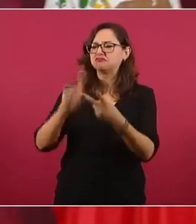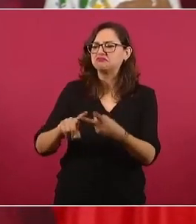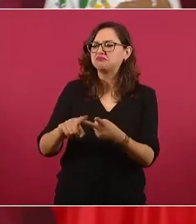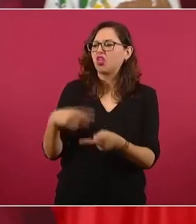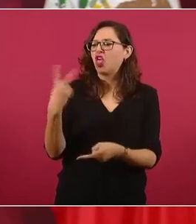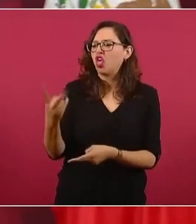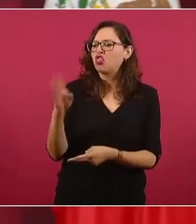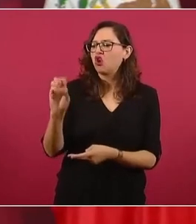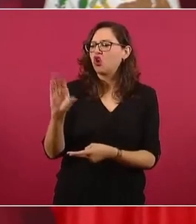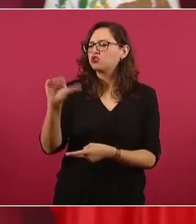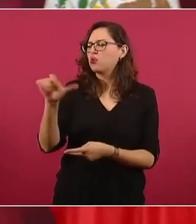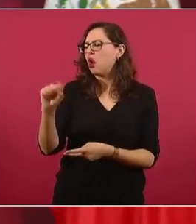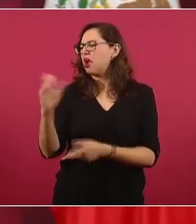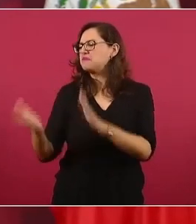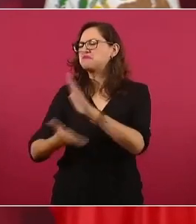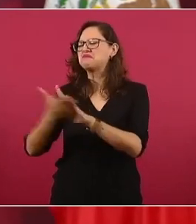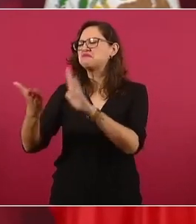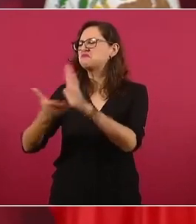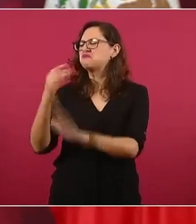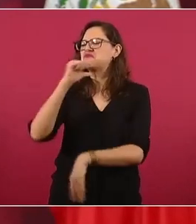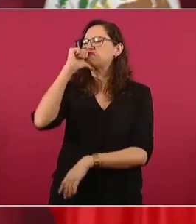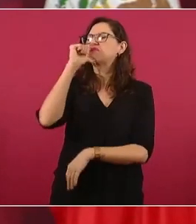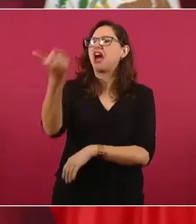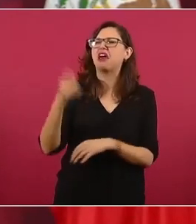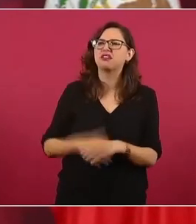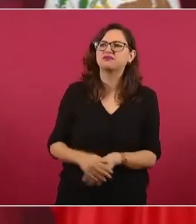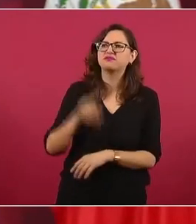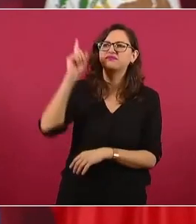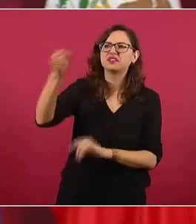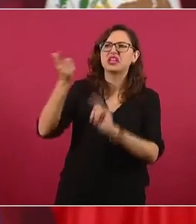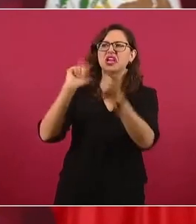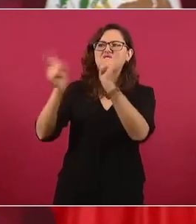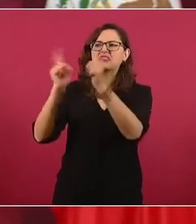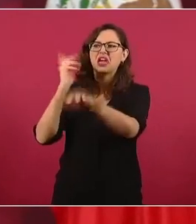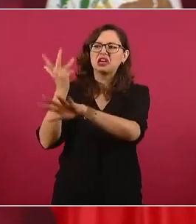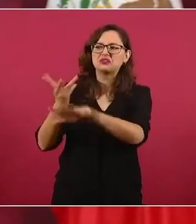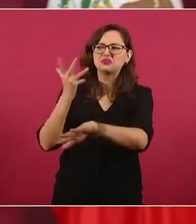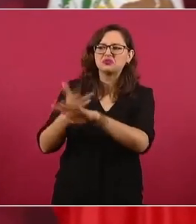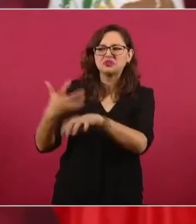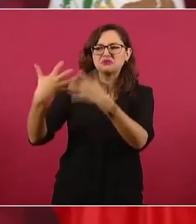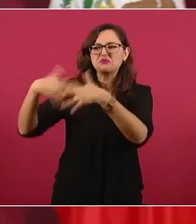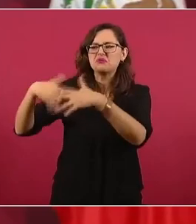la refinería de Deer Park, ¿cómo estaríamos?